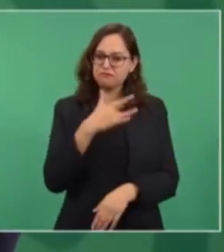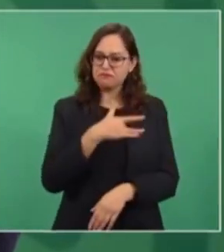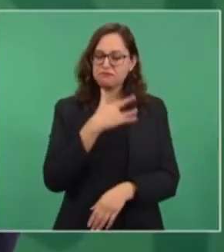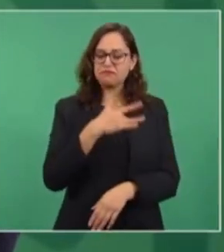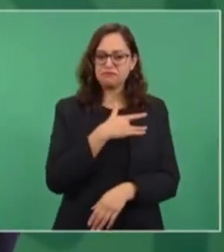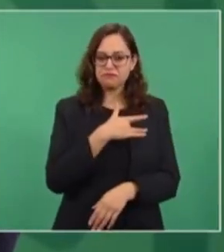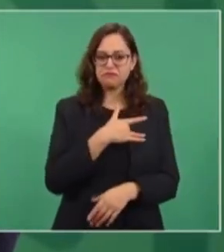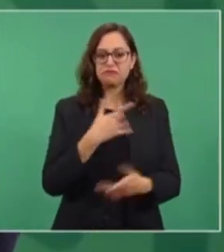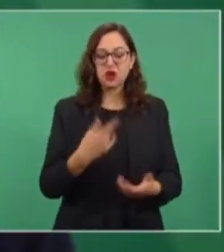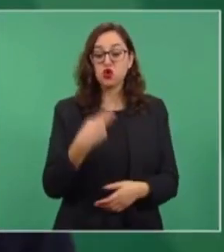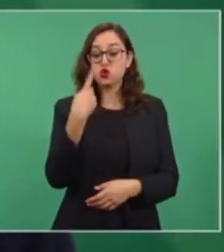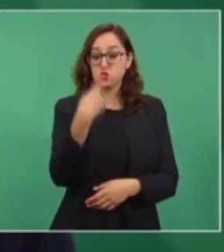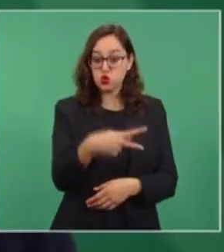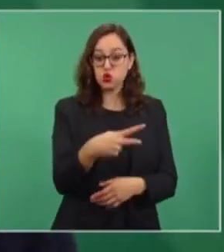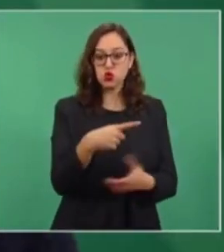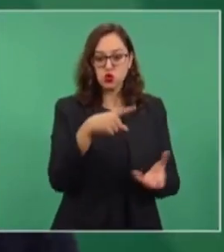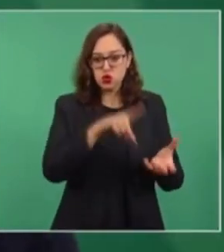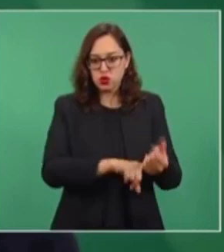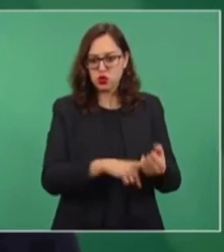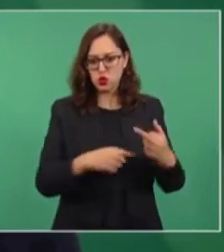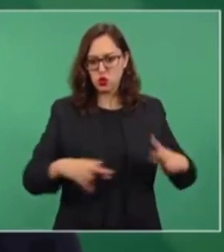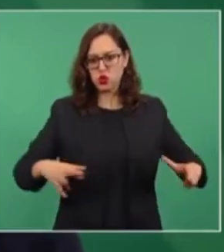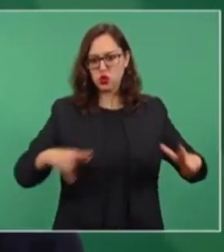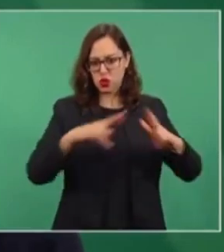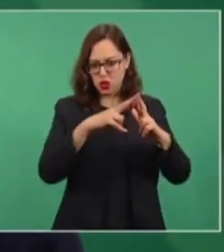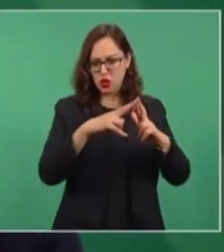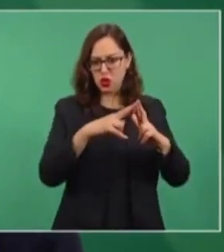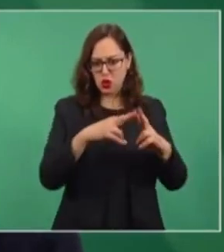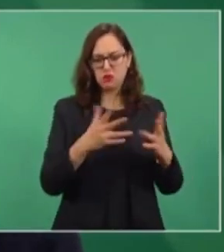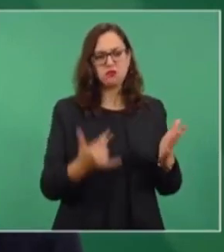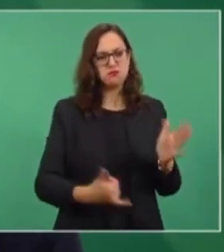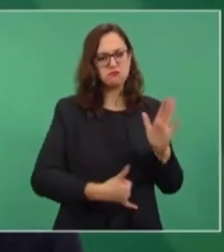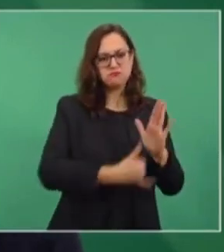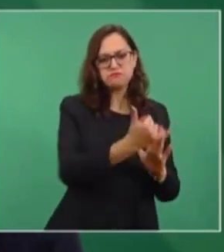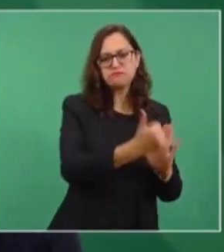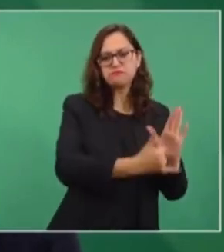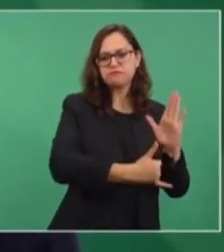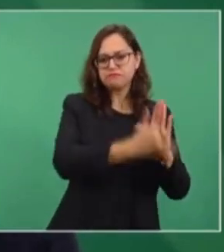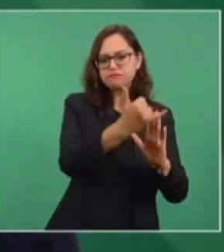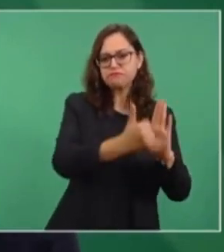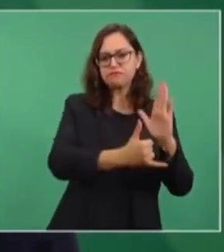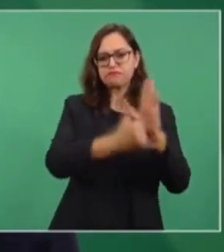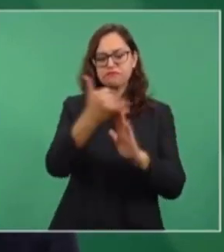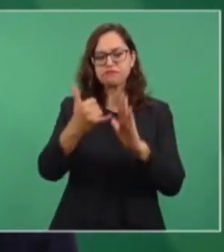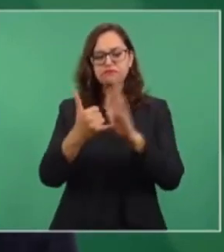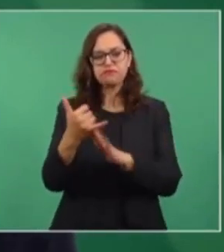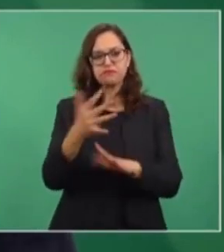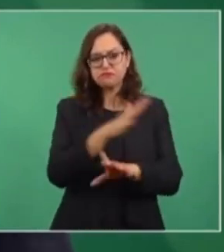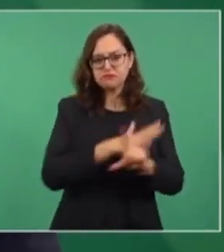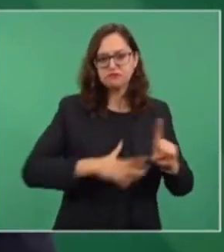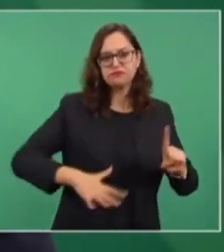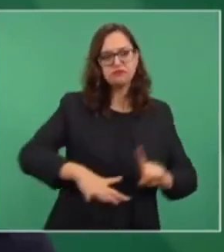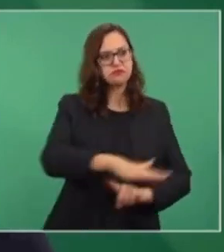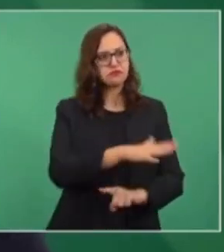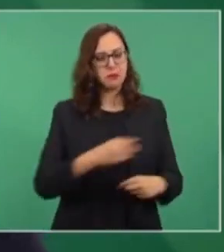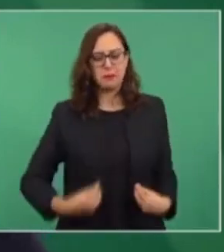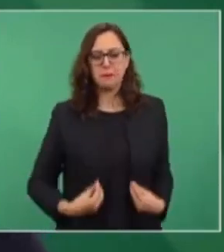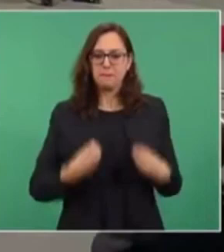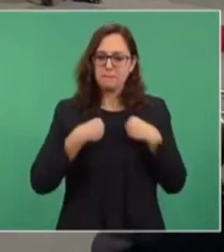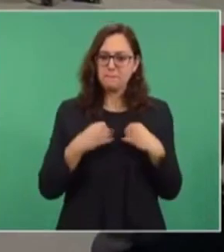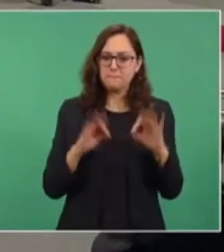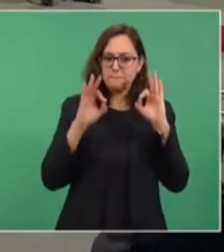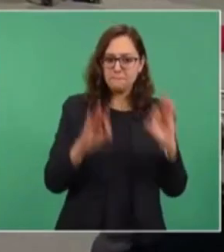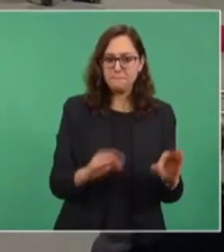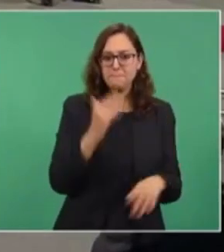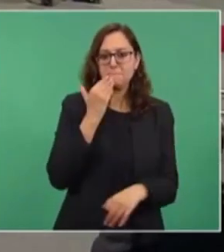su congregación a trabajos construyendo espacios de reconocida habitabilidad, pero sobre todo